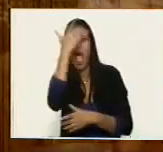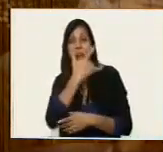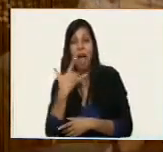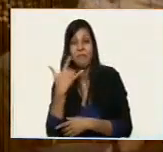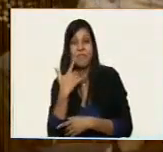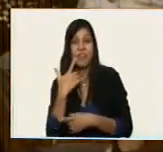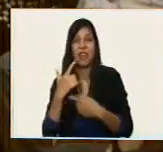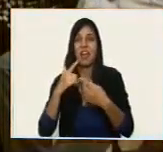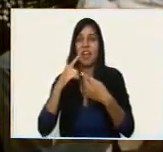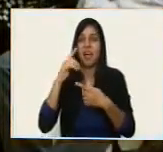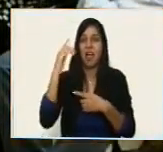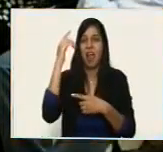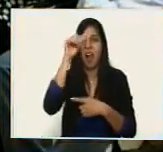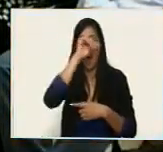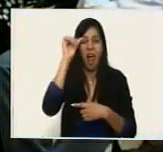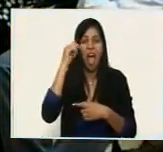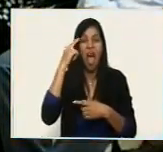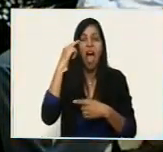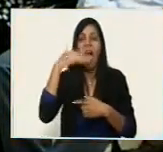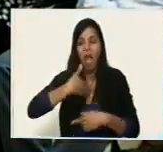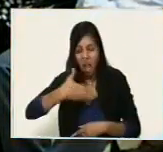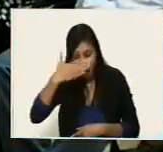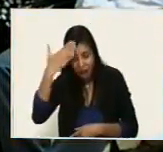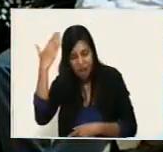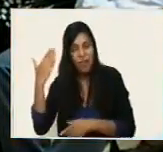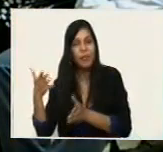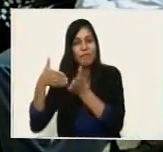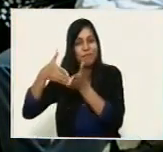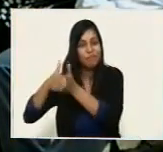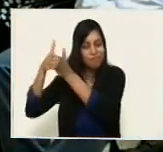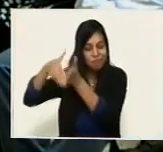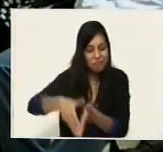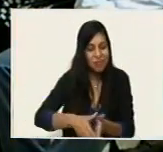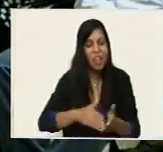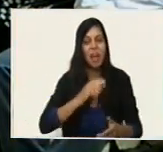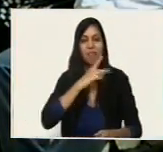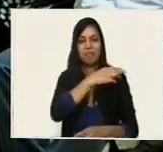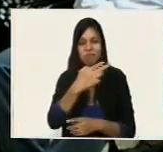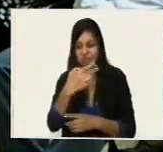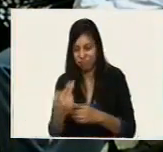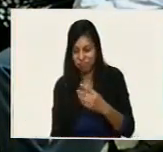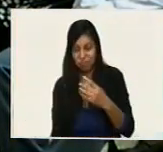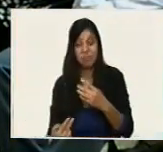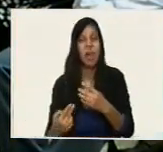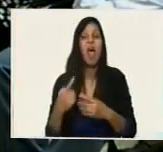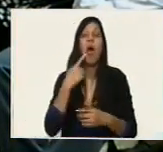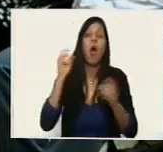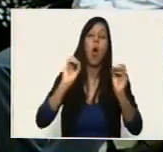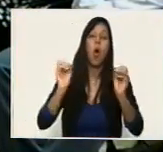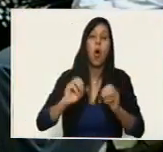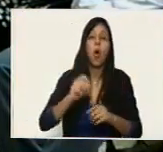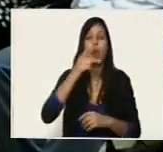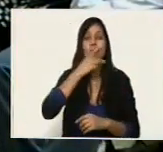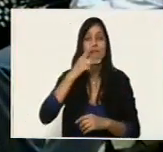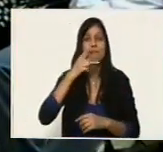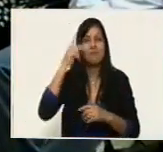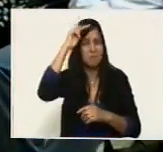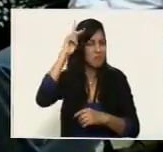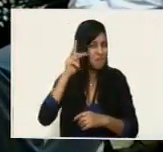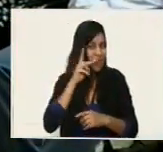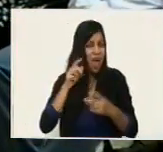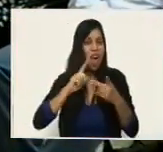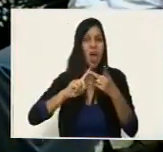de Irak. ¿Y por qué no hablar de la masacre del pueblo palestino, donde Europa calla, o lo que fue la masacre en